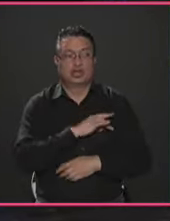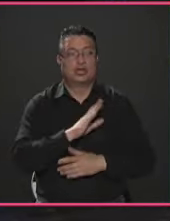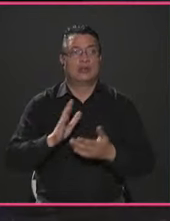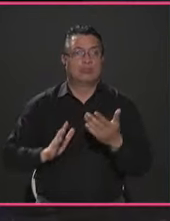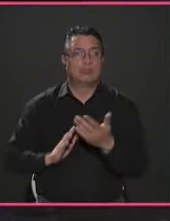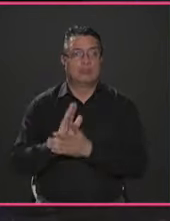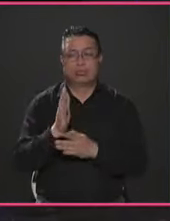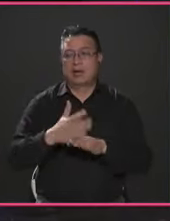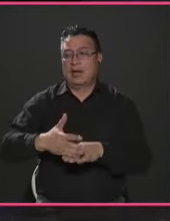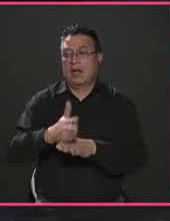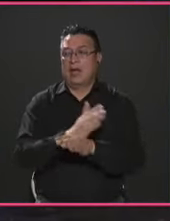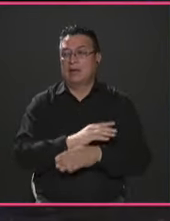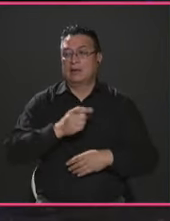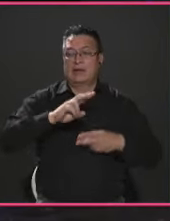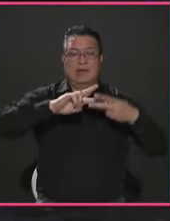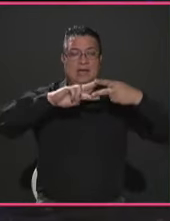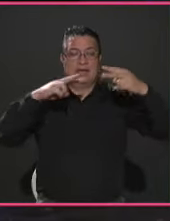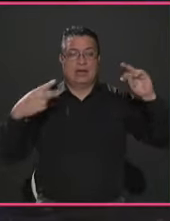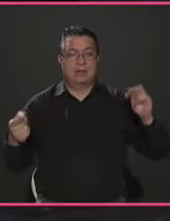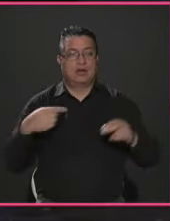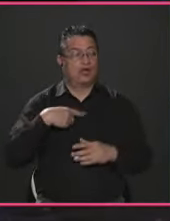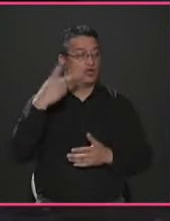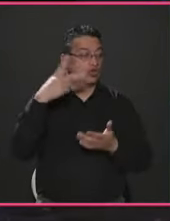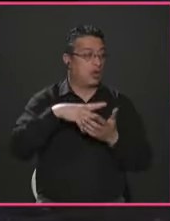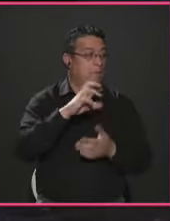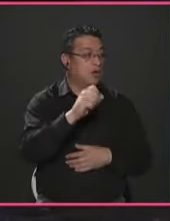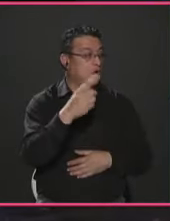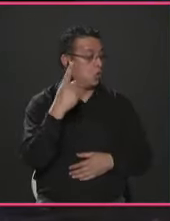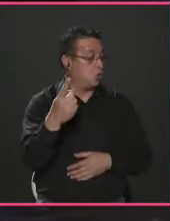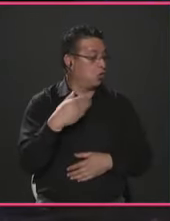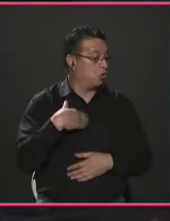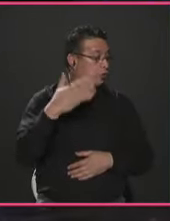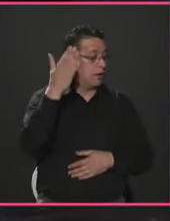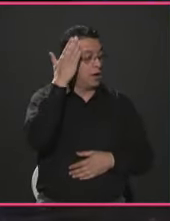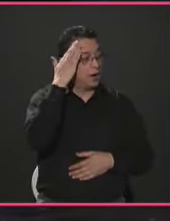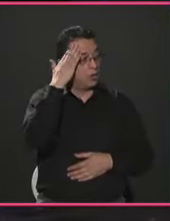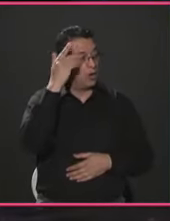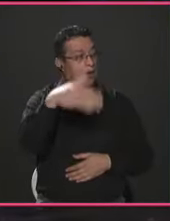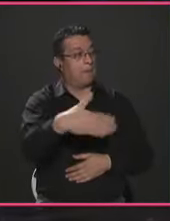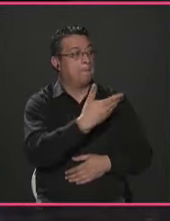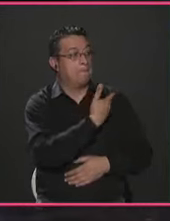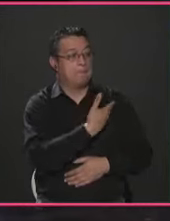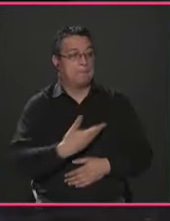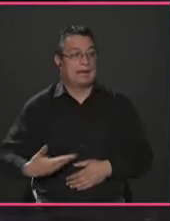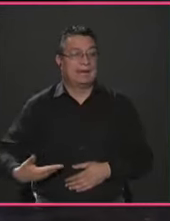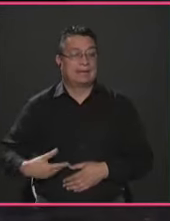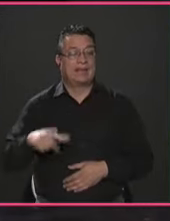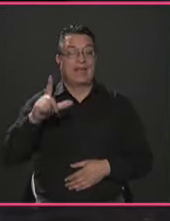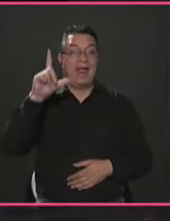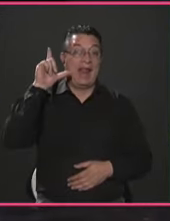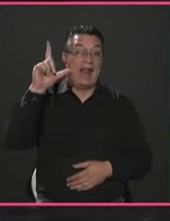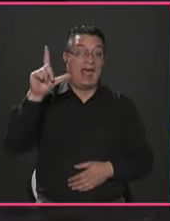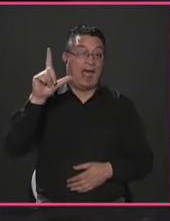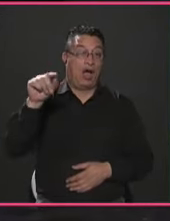en en la genómica el 2001 recuerdo eh el presidente Ricardo lago inició un plan que se llamaba